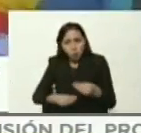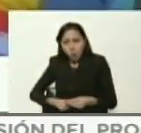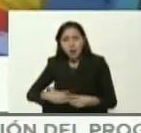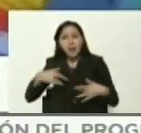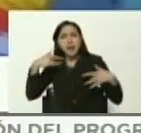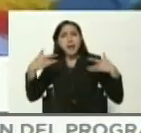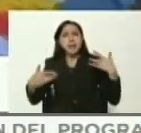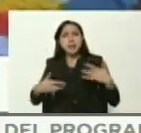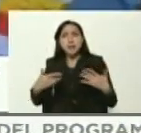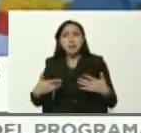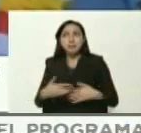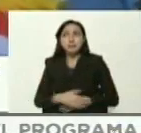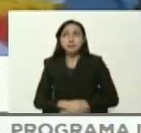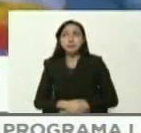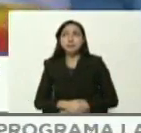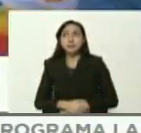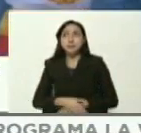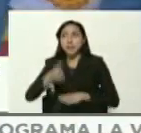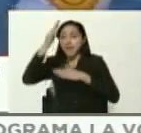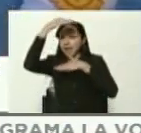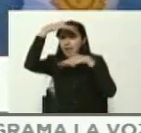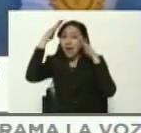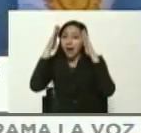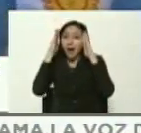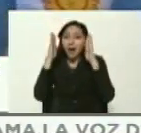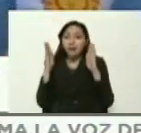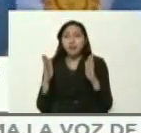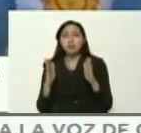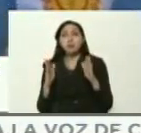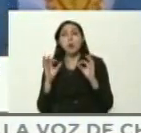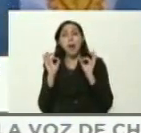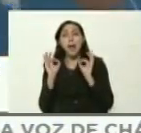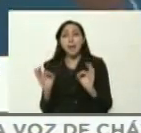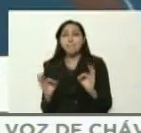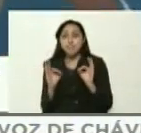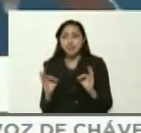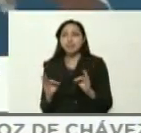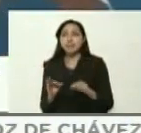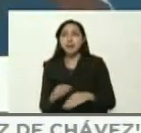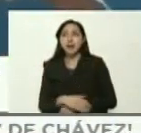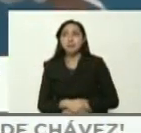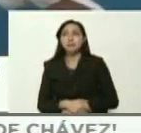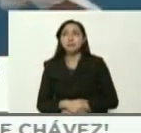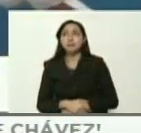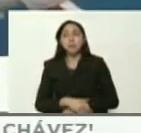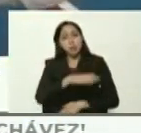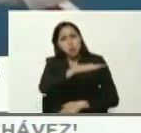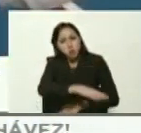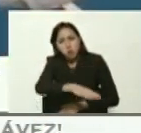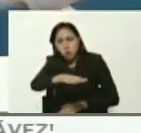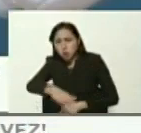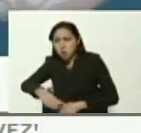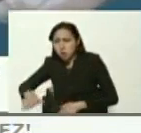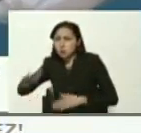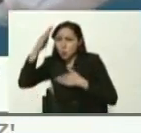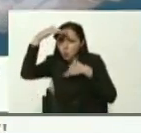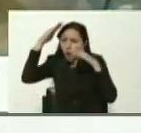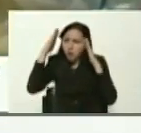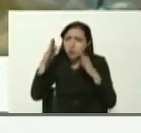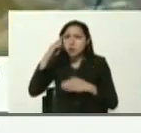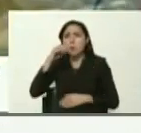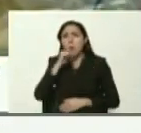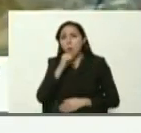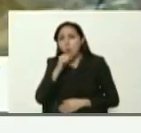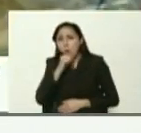actividad, aquí se están haciendo intervenciones y atención especial, tanto pediátrica, atención para